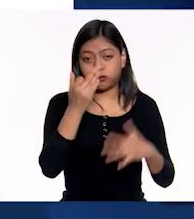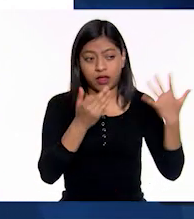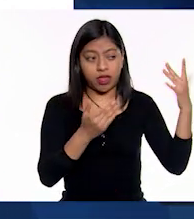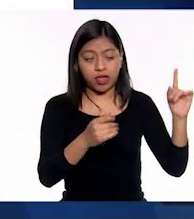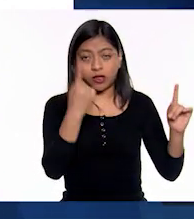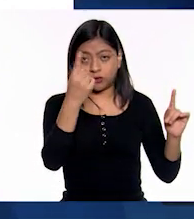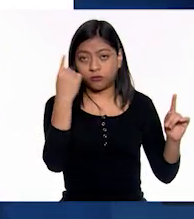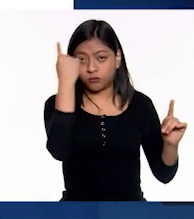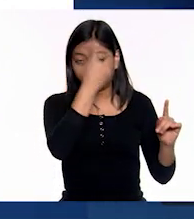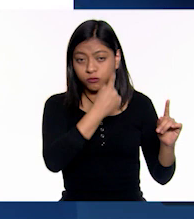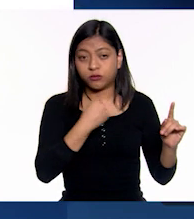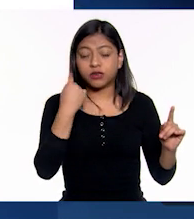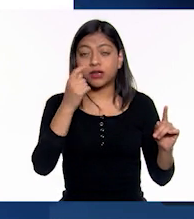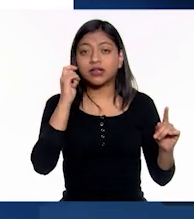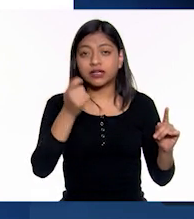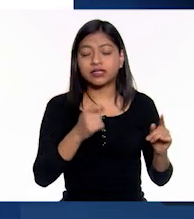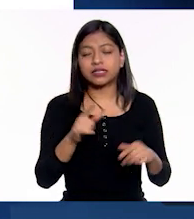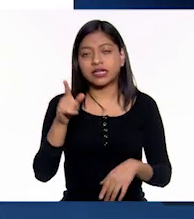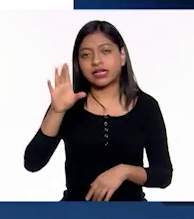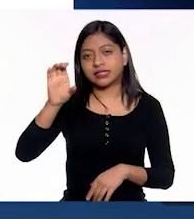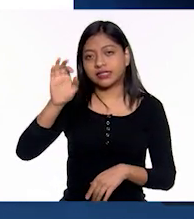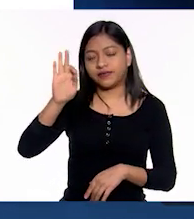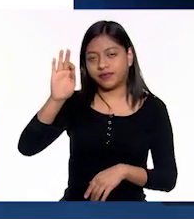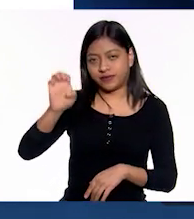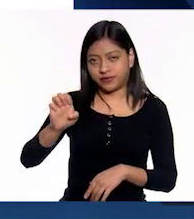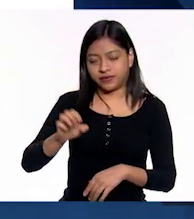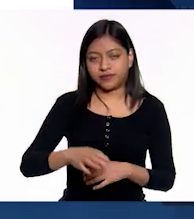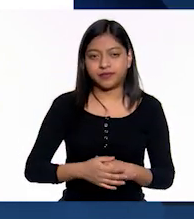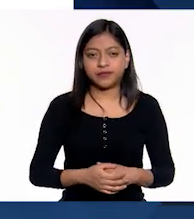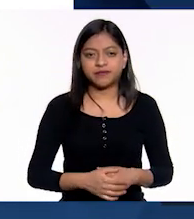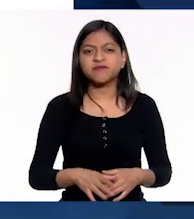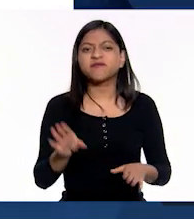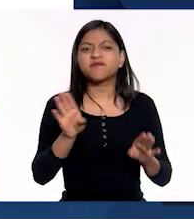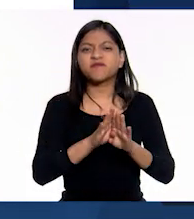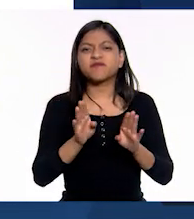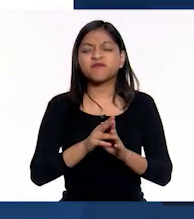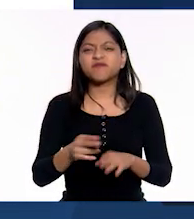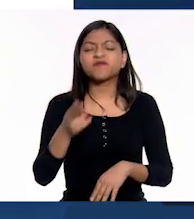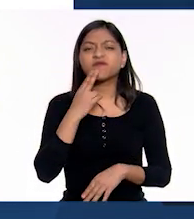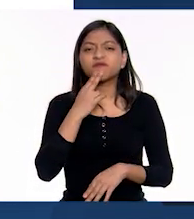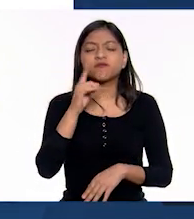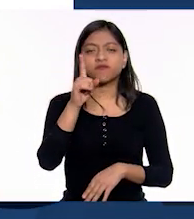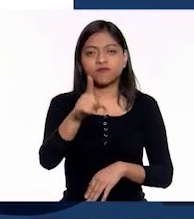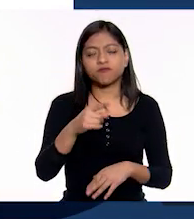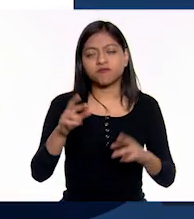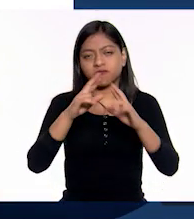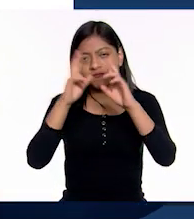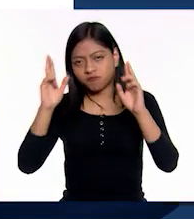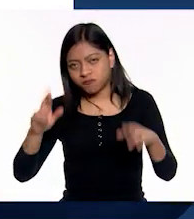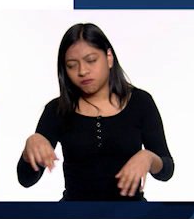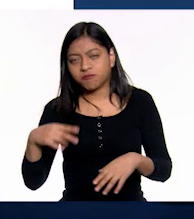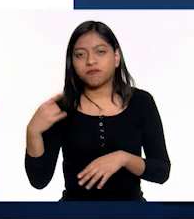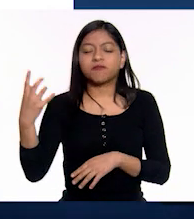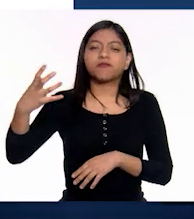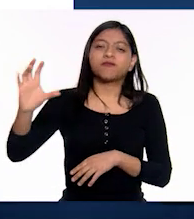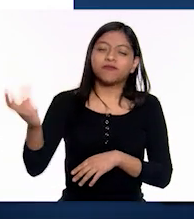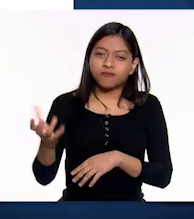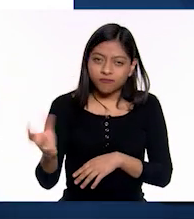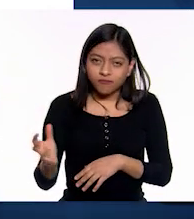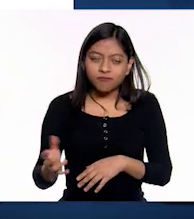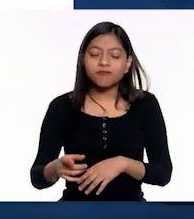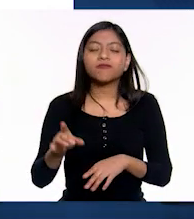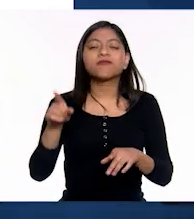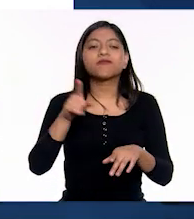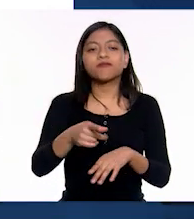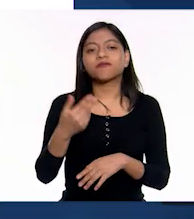cálculos hechos por la Comisión Federal de Electricidad. La utilización de los electrodomésticos básicos consumen alrededor de